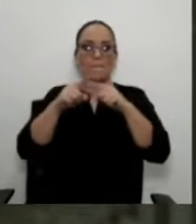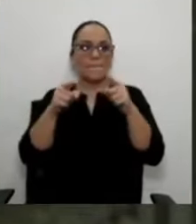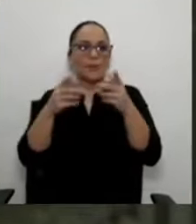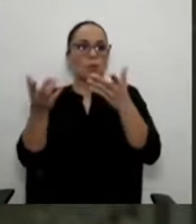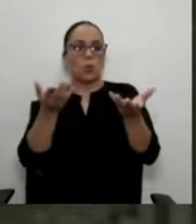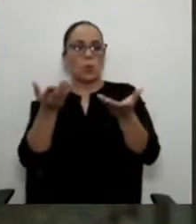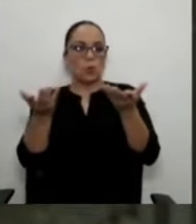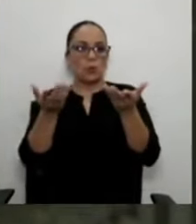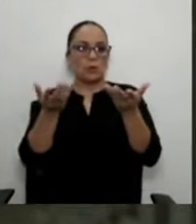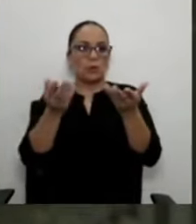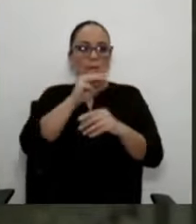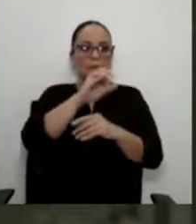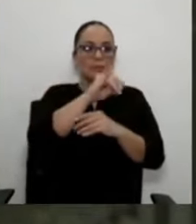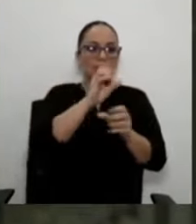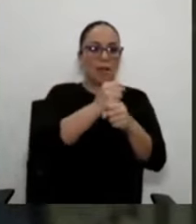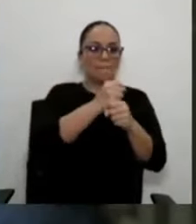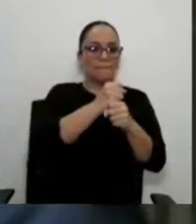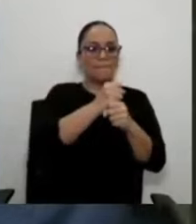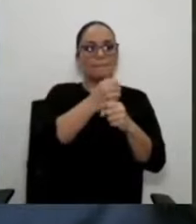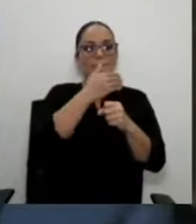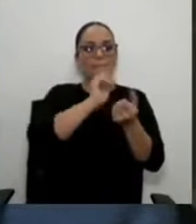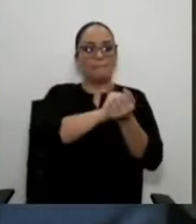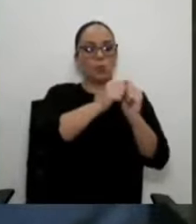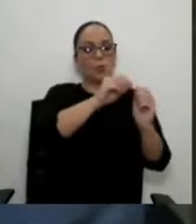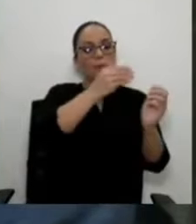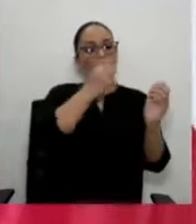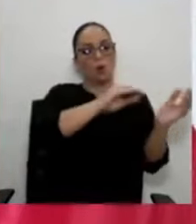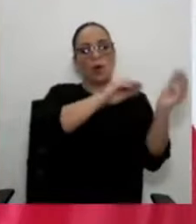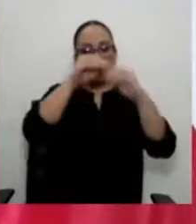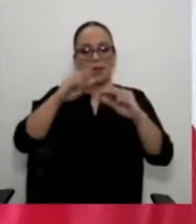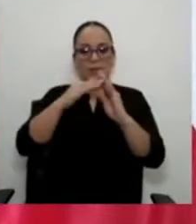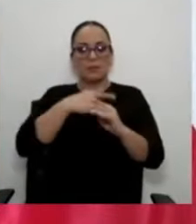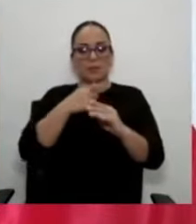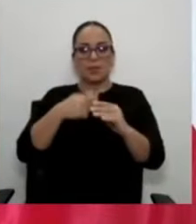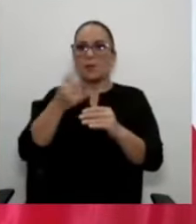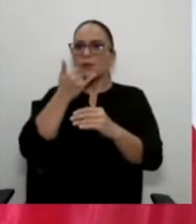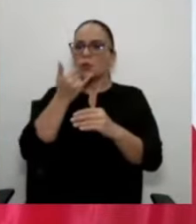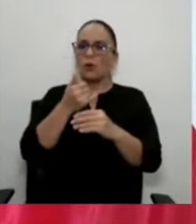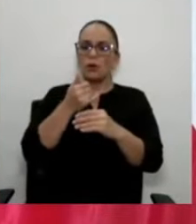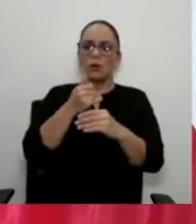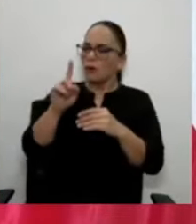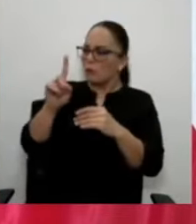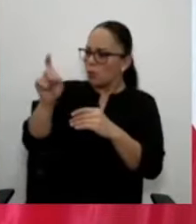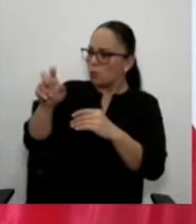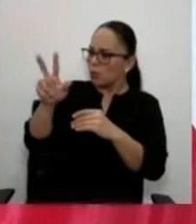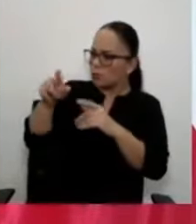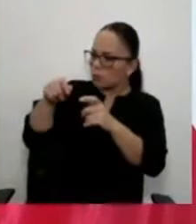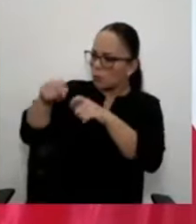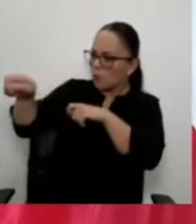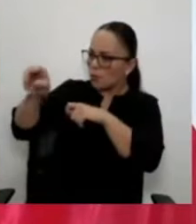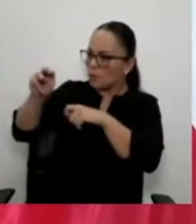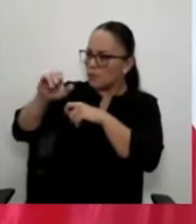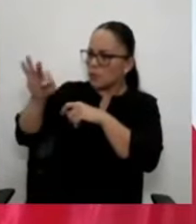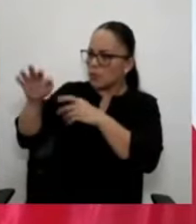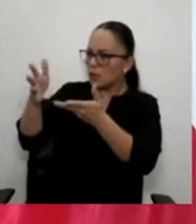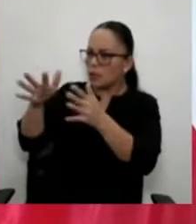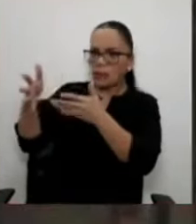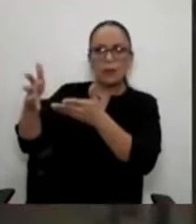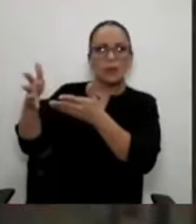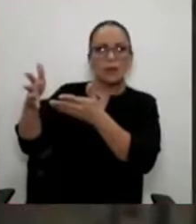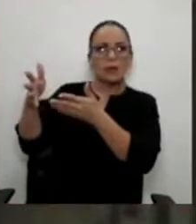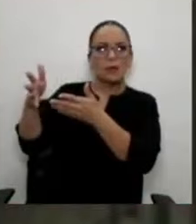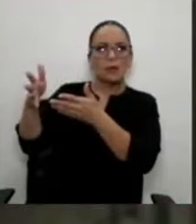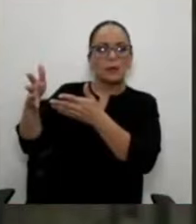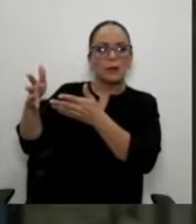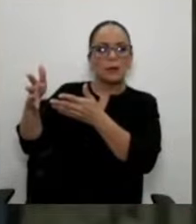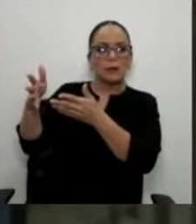aquí y por qué? Está a 300 metros de aquí el MISIT. Más o menos. Podemos